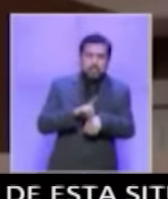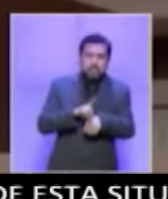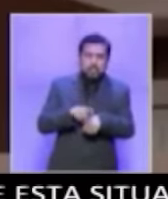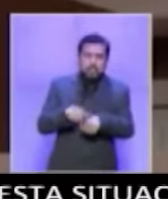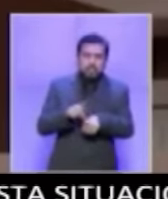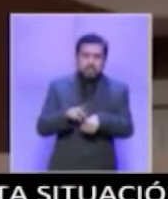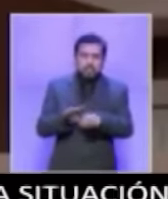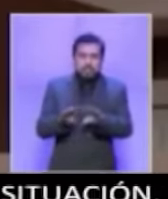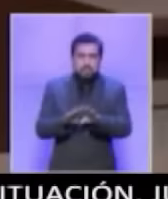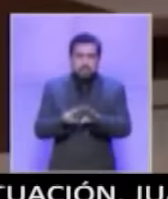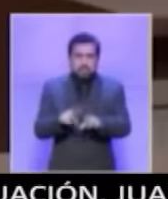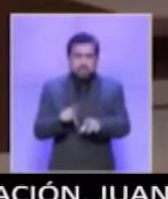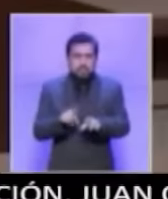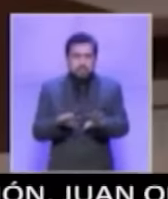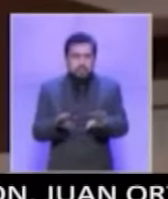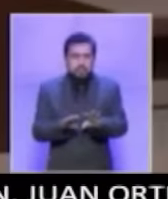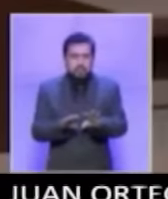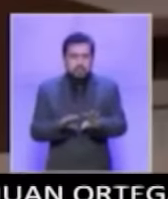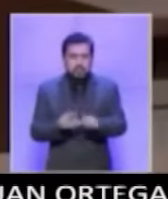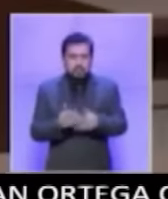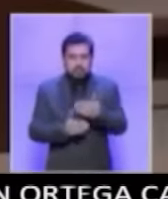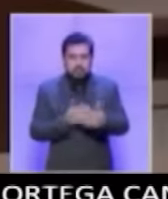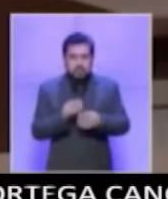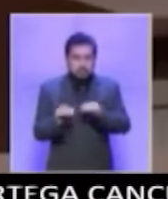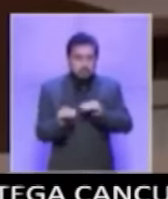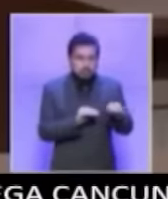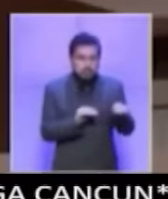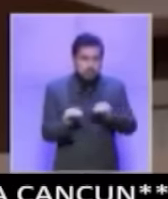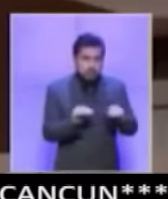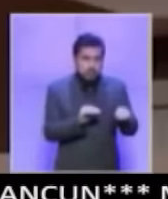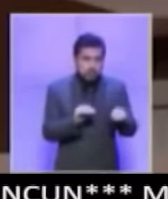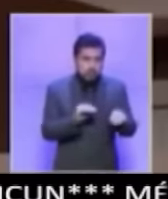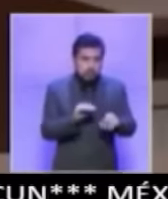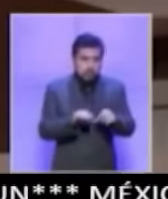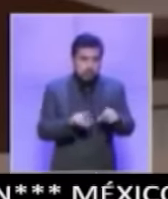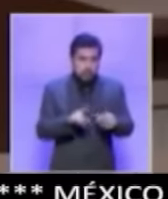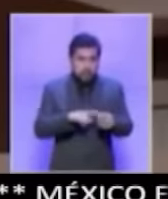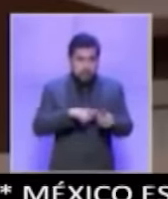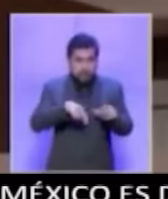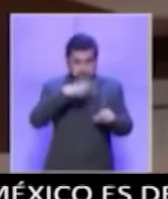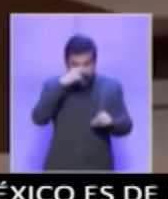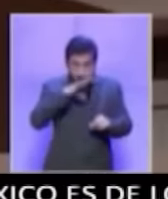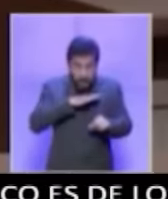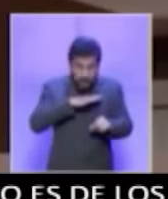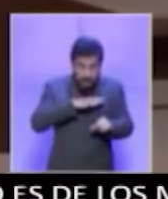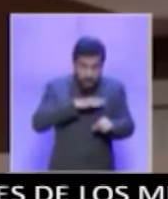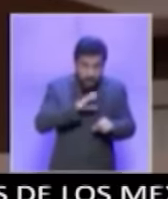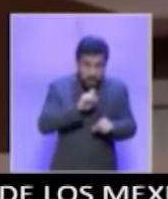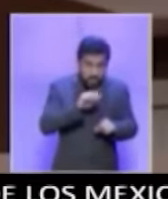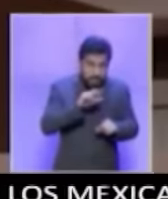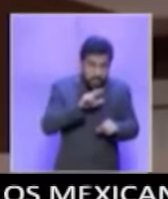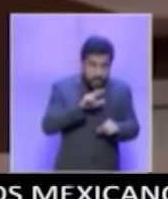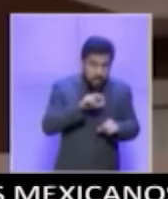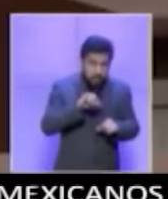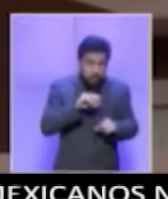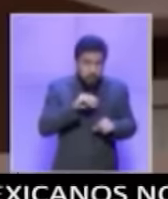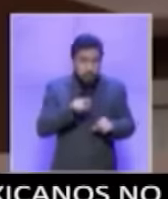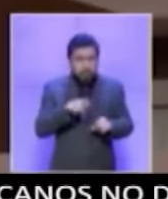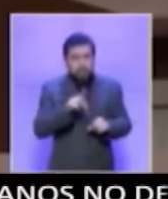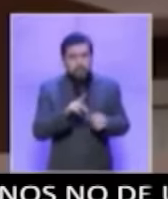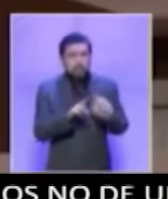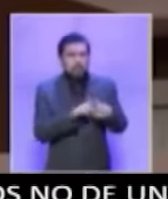esto pone a salvo Pues en todo caso y así lo decidirán ellos en xochil Gálvez Beatriz paredes Santiago krill